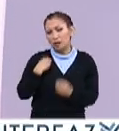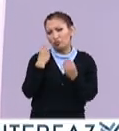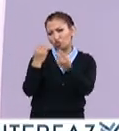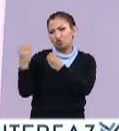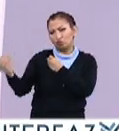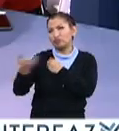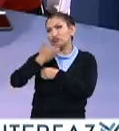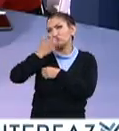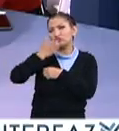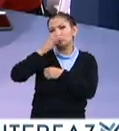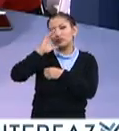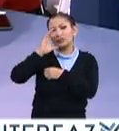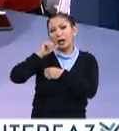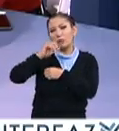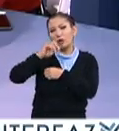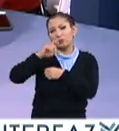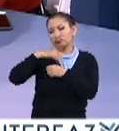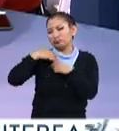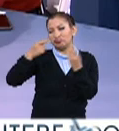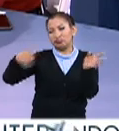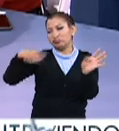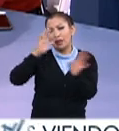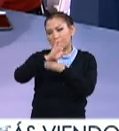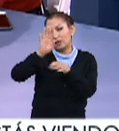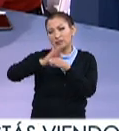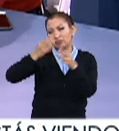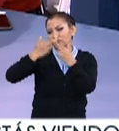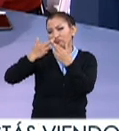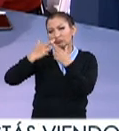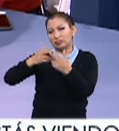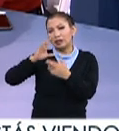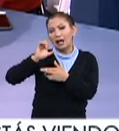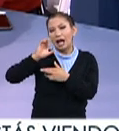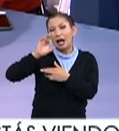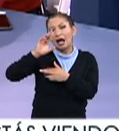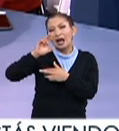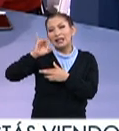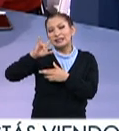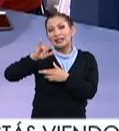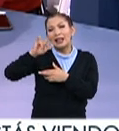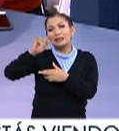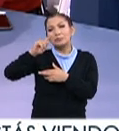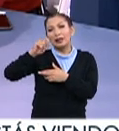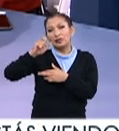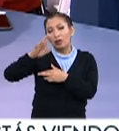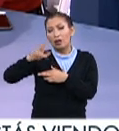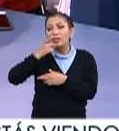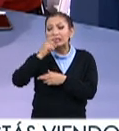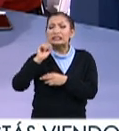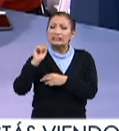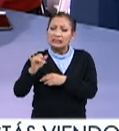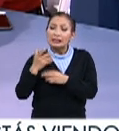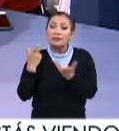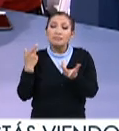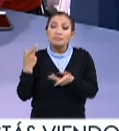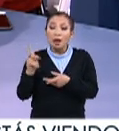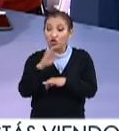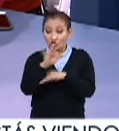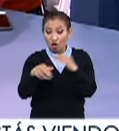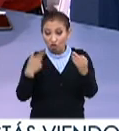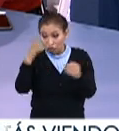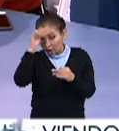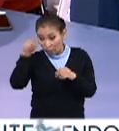muchos clásicos, Camões, bueno, de Brasil, Clarice Lispector, ¿no? Por ejemplo. Y dice, sí, pero